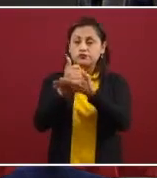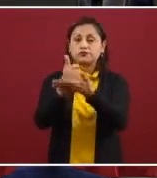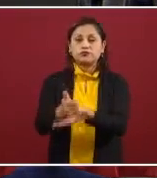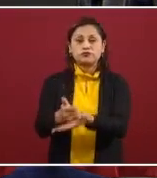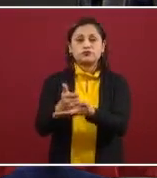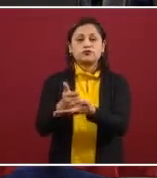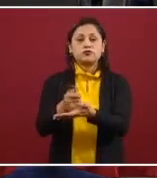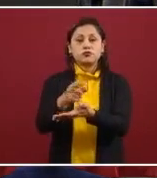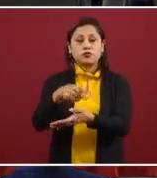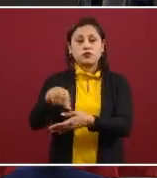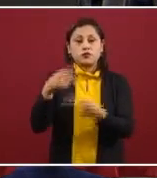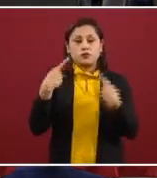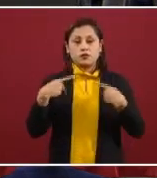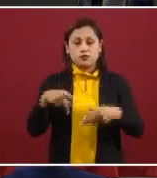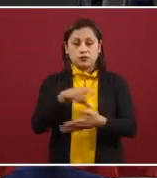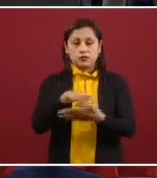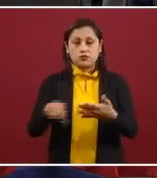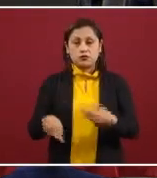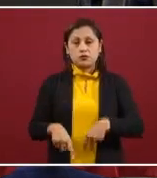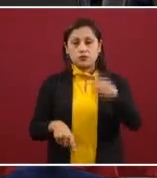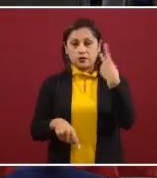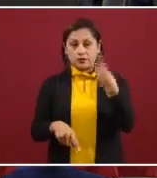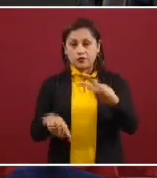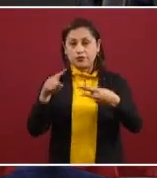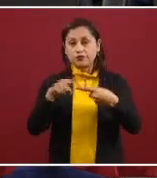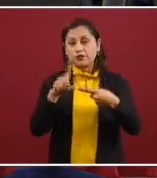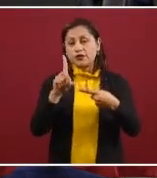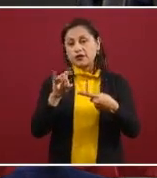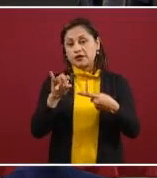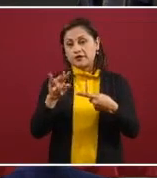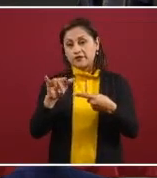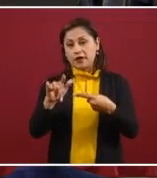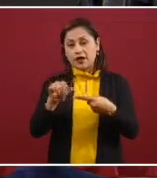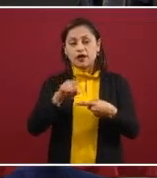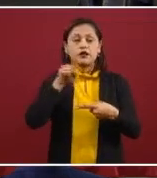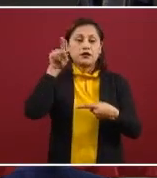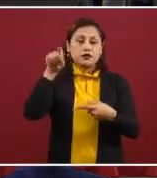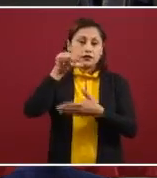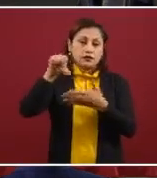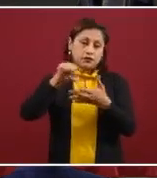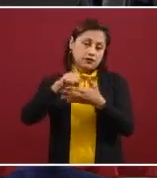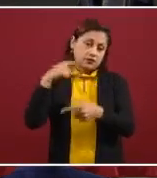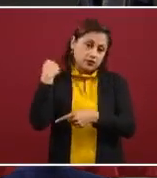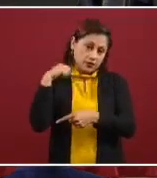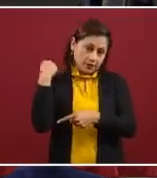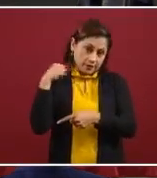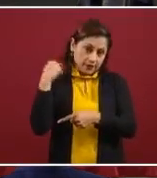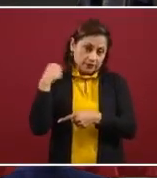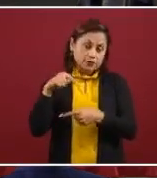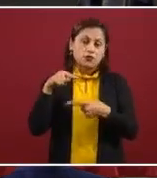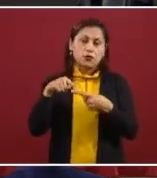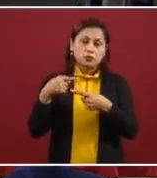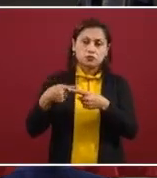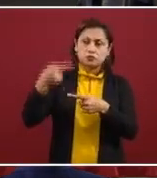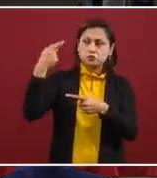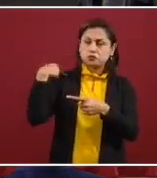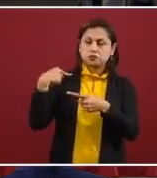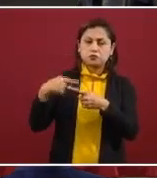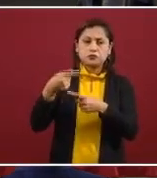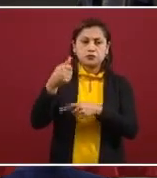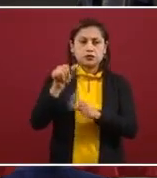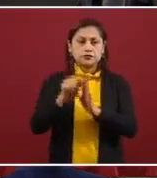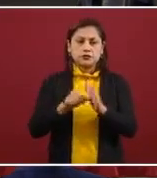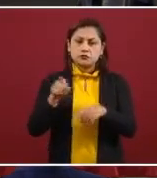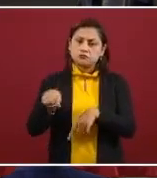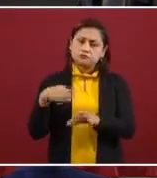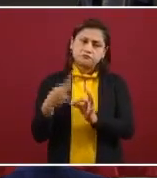tenemos dos gasolineras, el grupo Divala en Centro Tabasco, que a lo largo de los 6 meses siempre ha tenido el precio